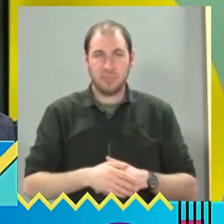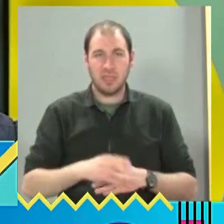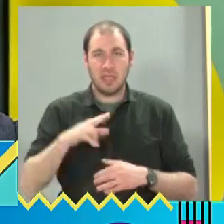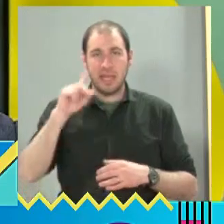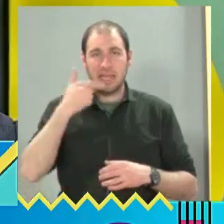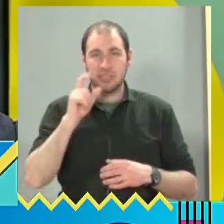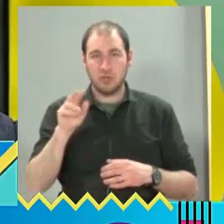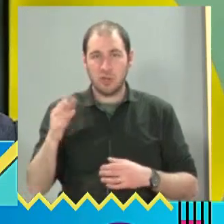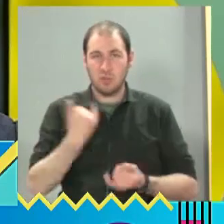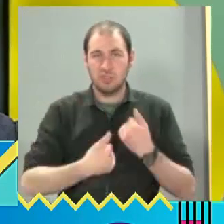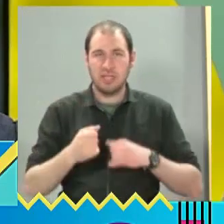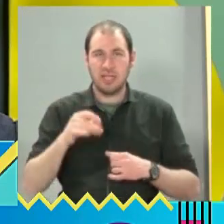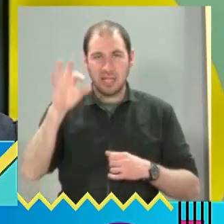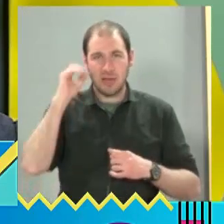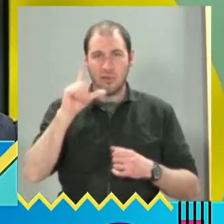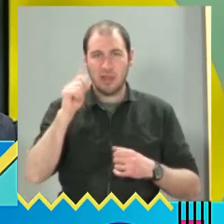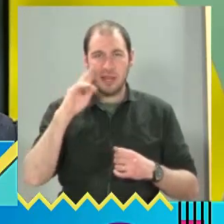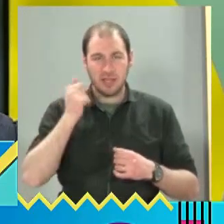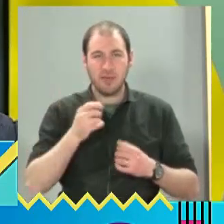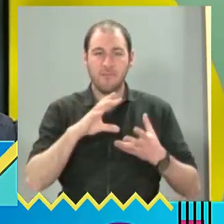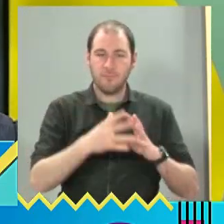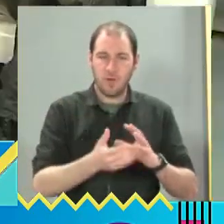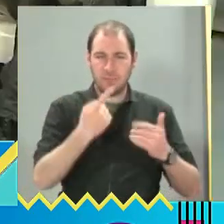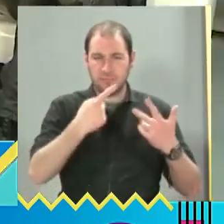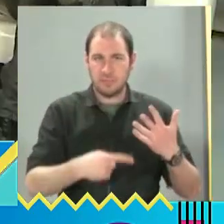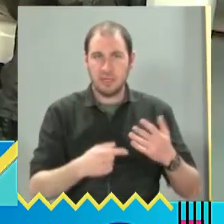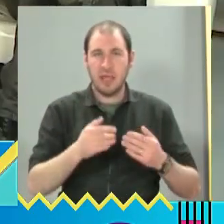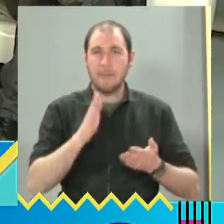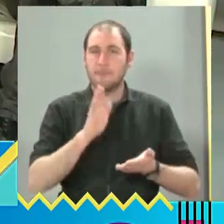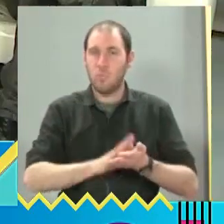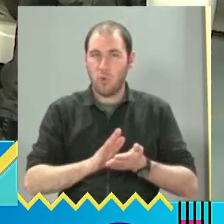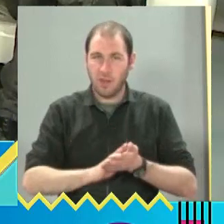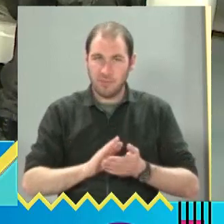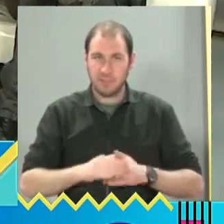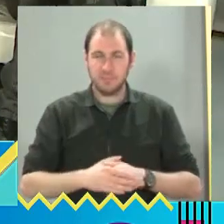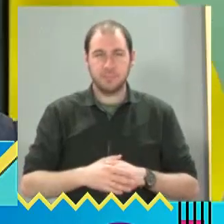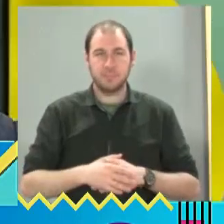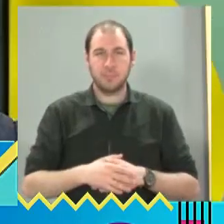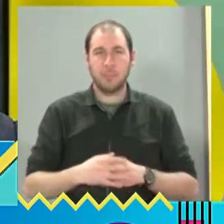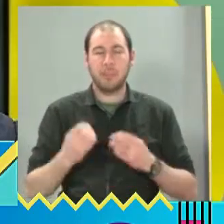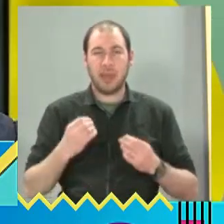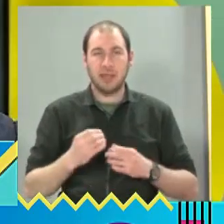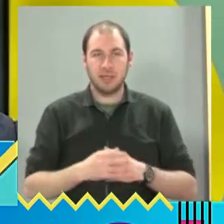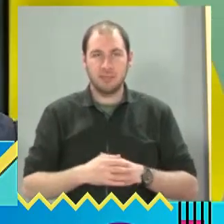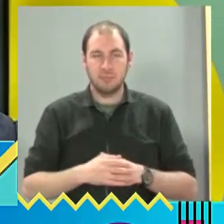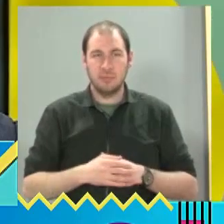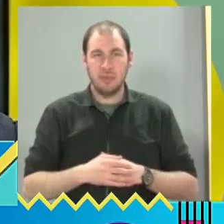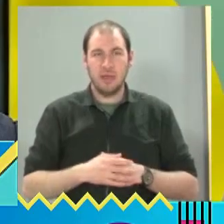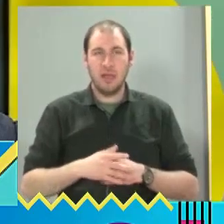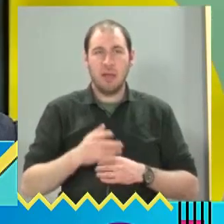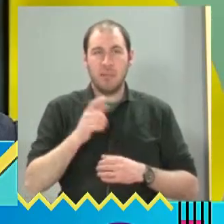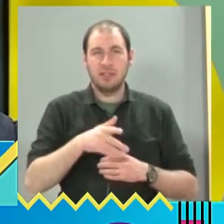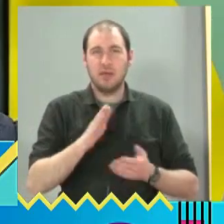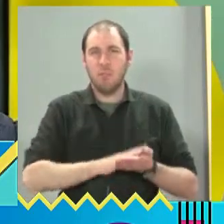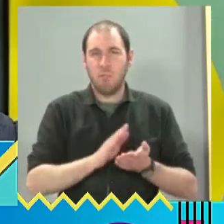Néstor hablaba de neuroplanning, que eran métodos de simulación para eran como los